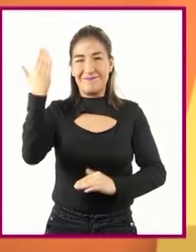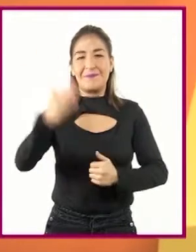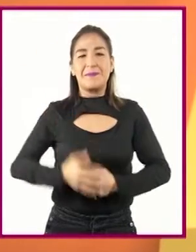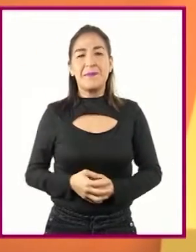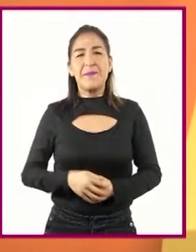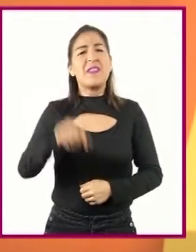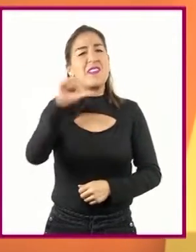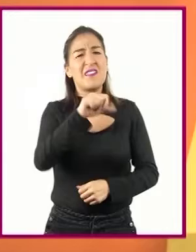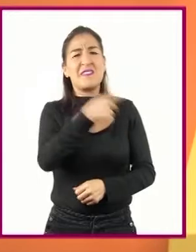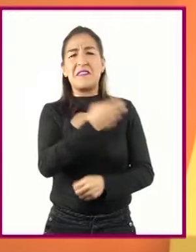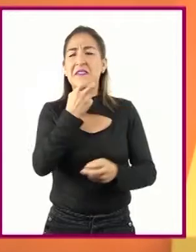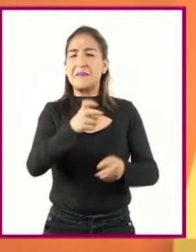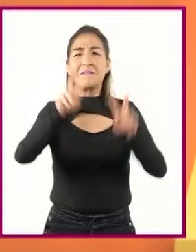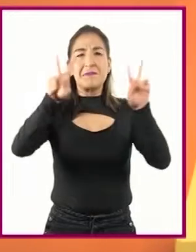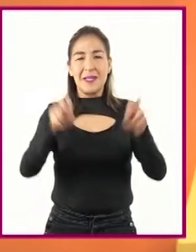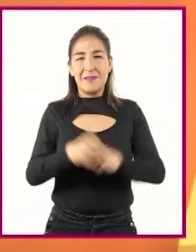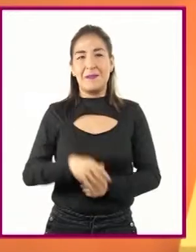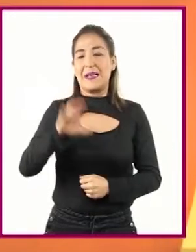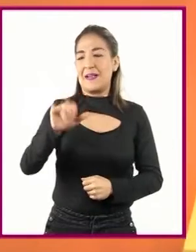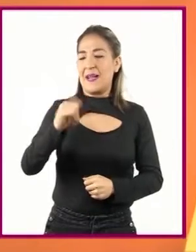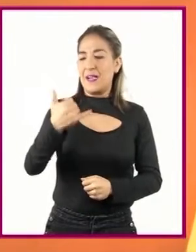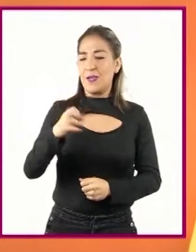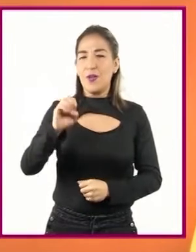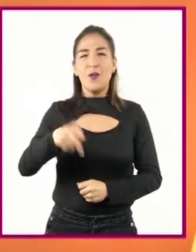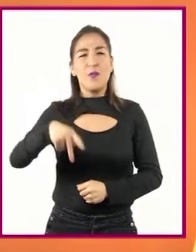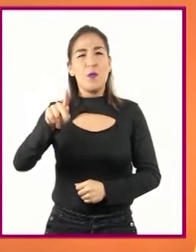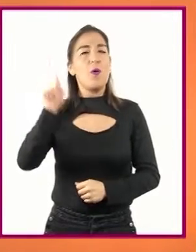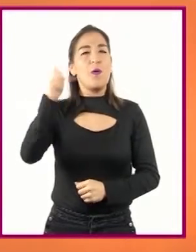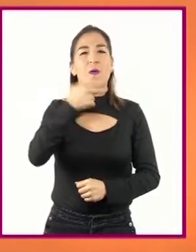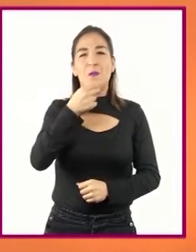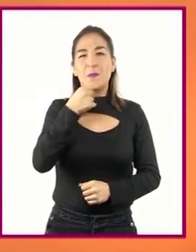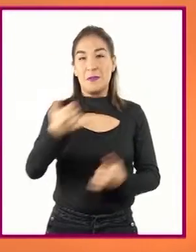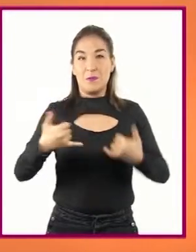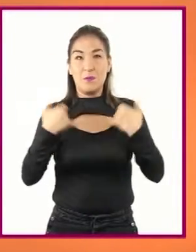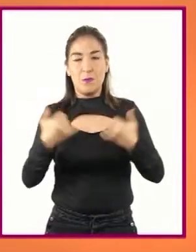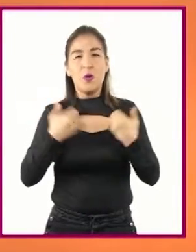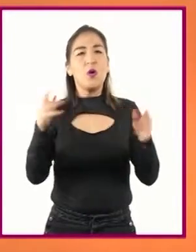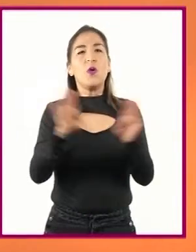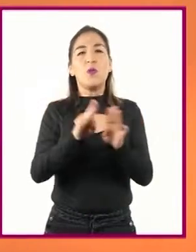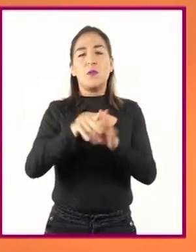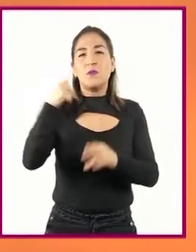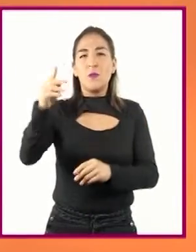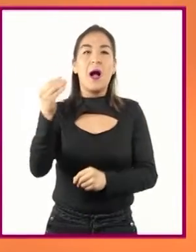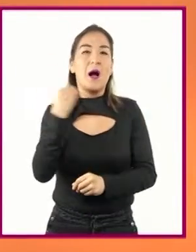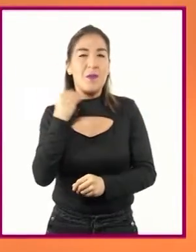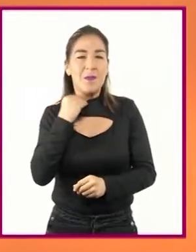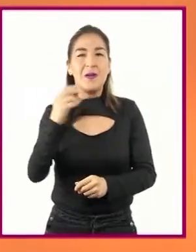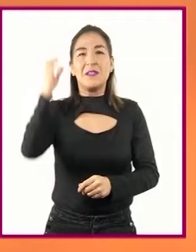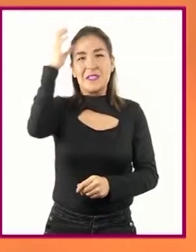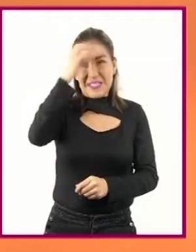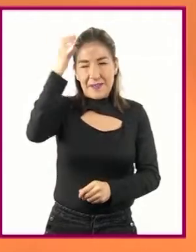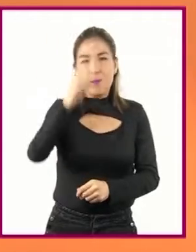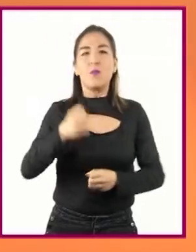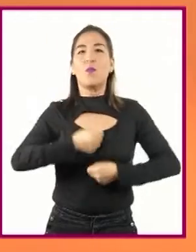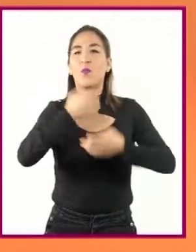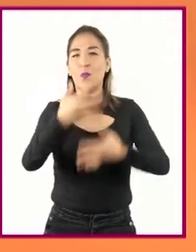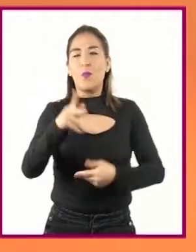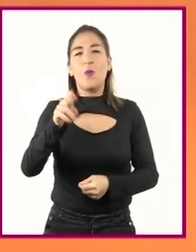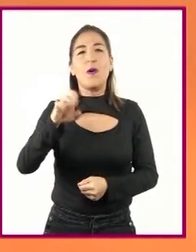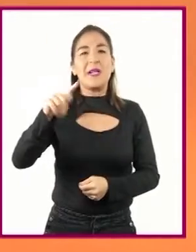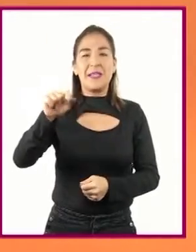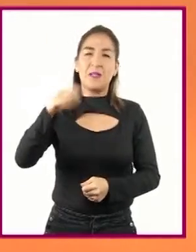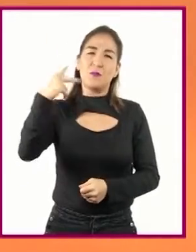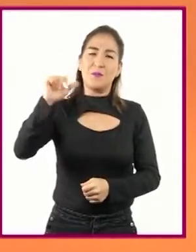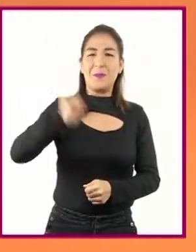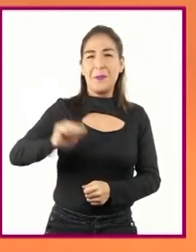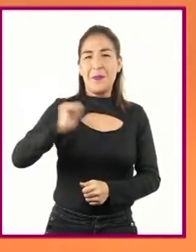que esta frase pertenece a Cayo Plinio, el joven, quien fue un abogado, poeta y científico de la antigua Roma. Algunas